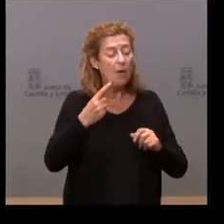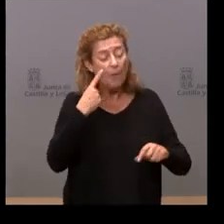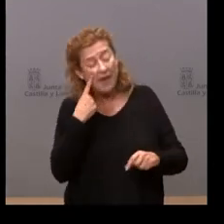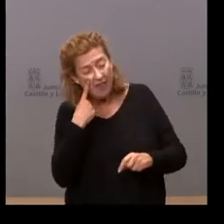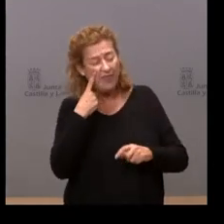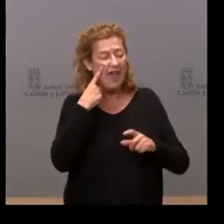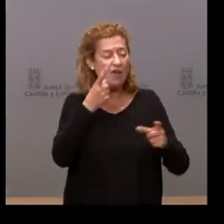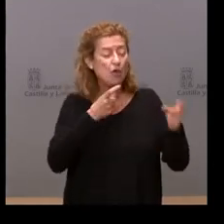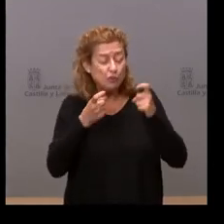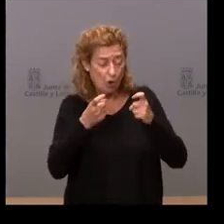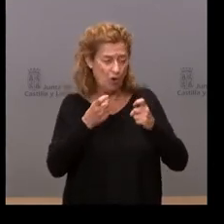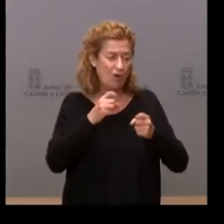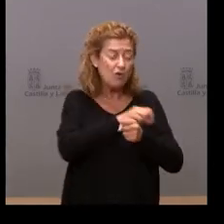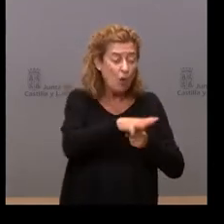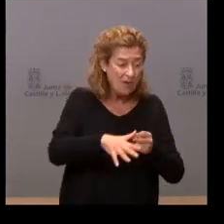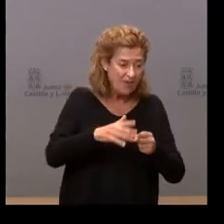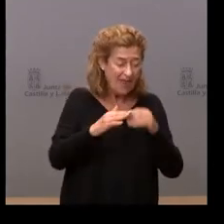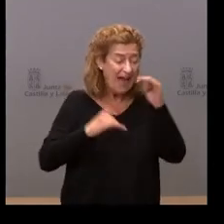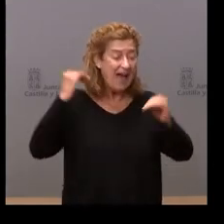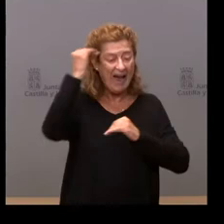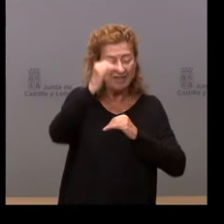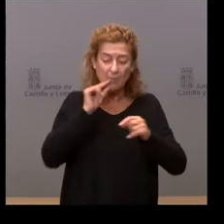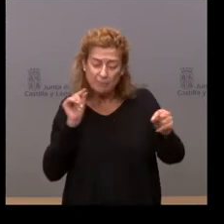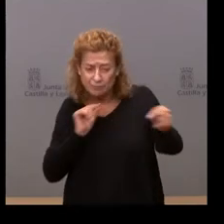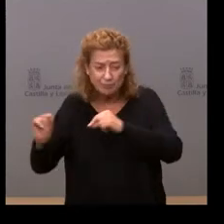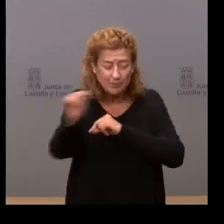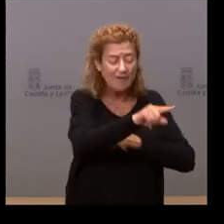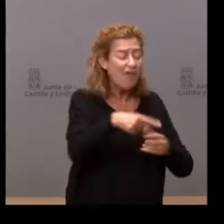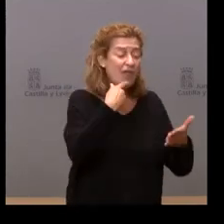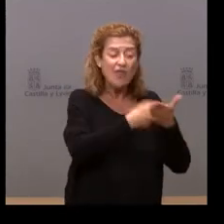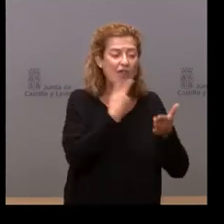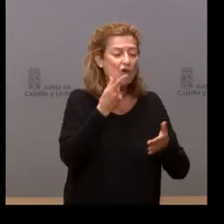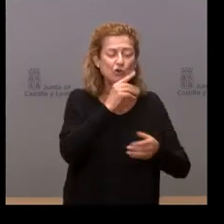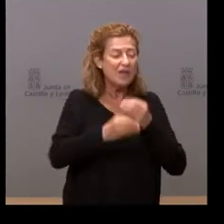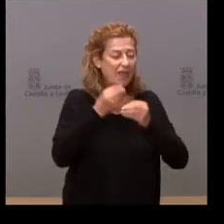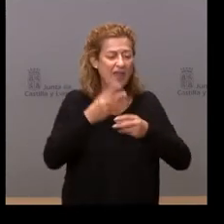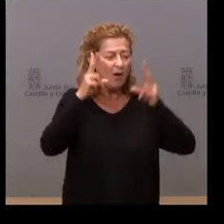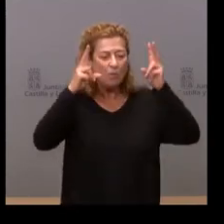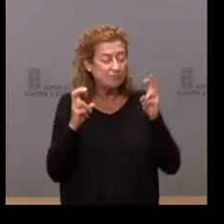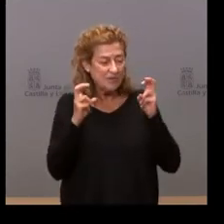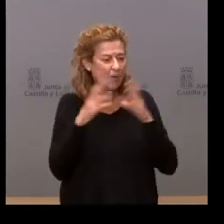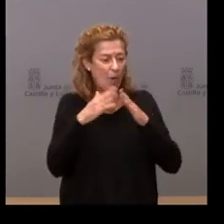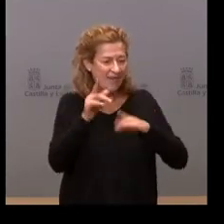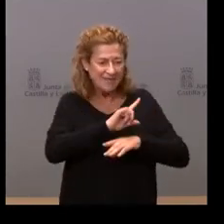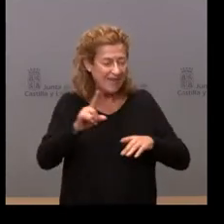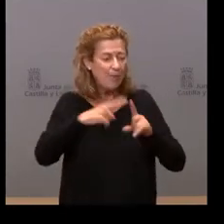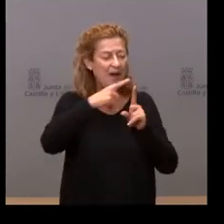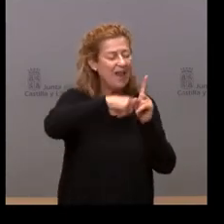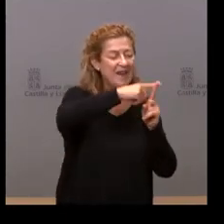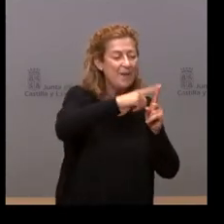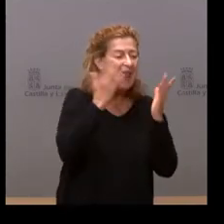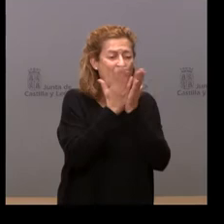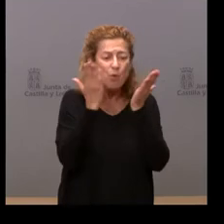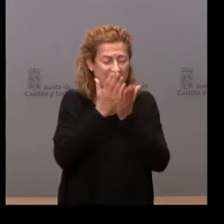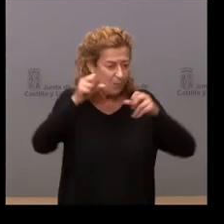de alta transmisión en este documento se indica que no se van a realizar cuarentenas en ninguno de los niveles del ámbito educativo no